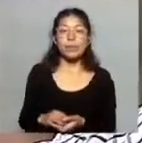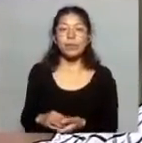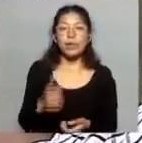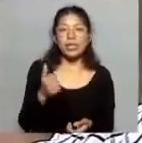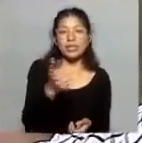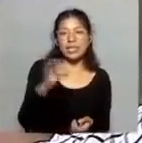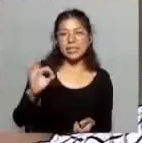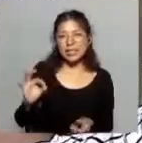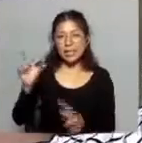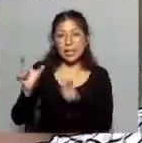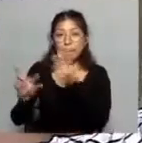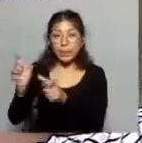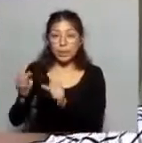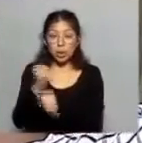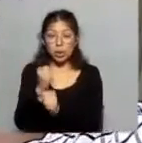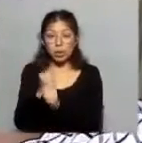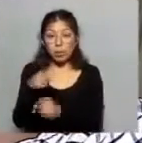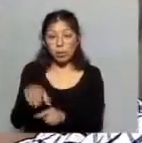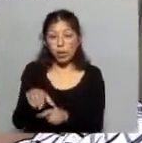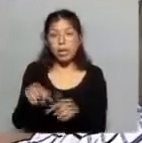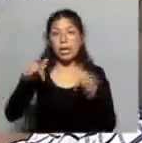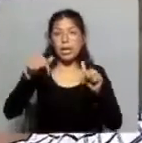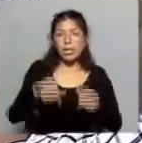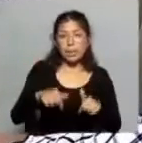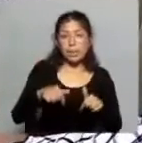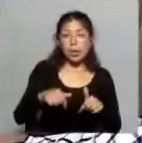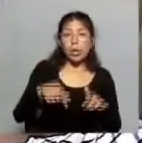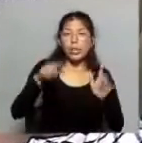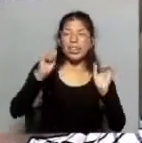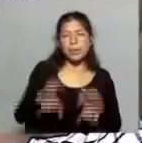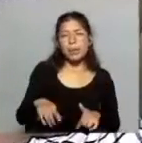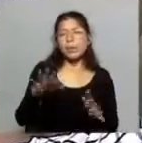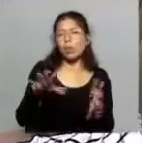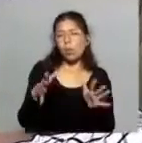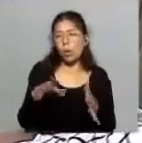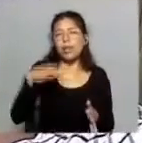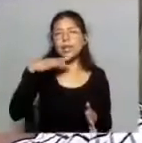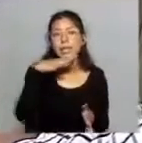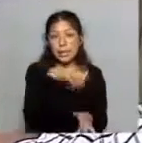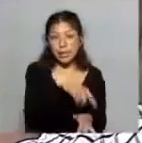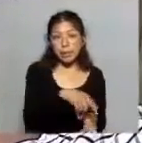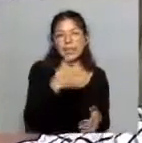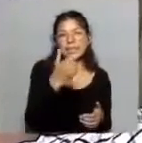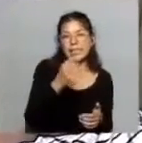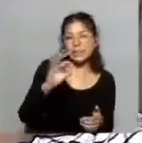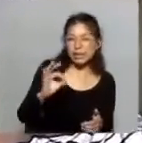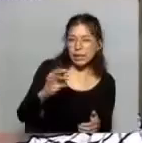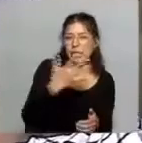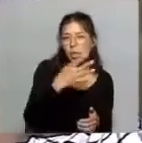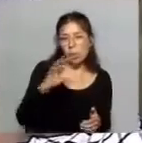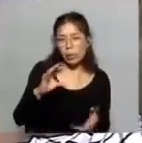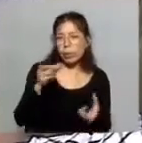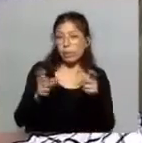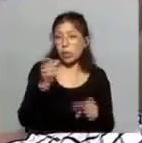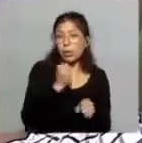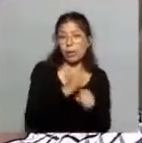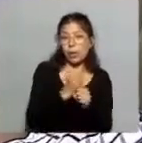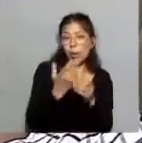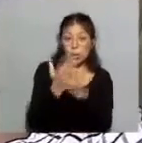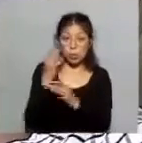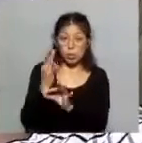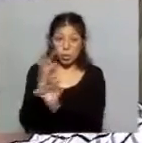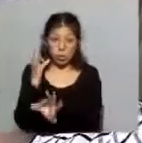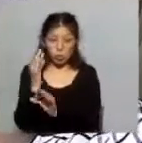60 agentes los que nos vamos a movilizar para poder llevar y conocer en territorio todas las problemáticas y